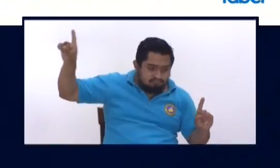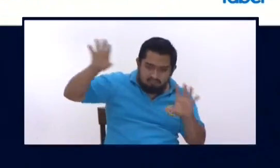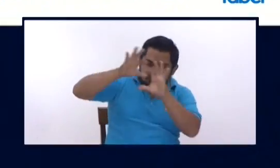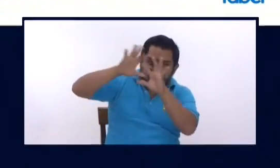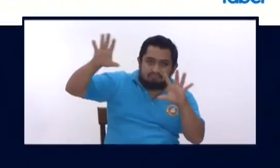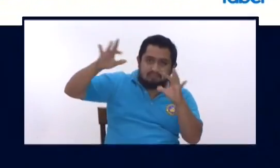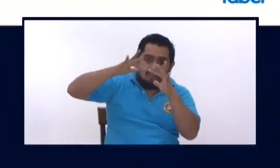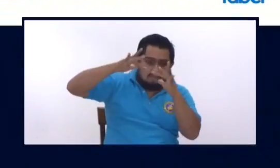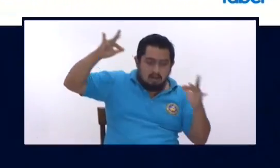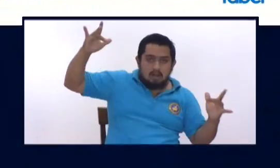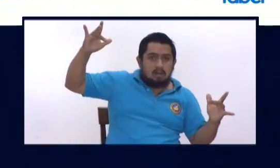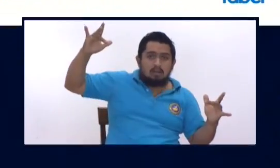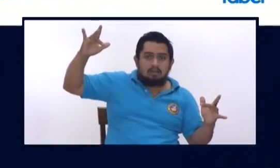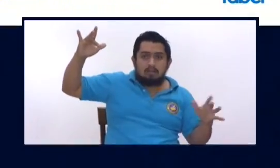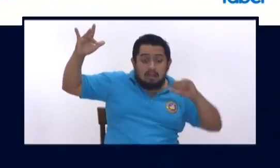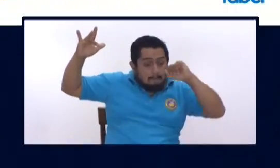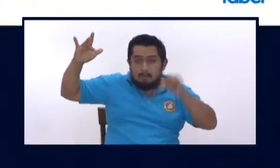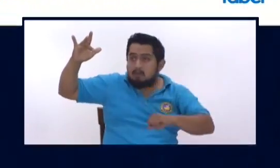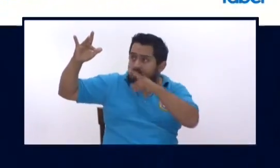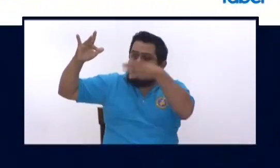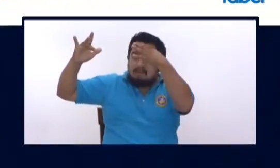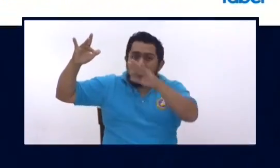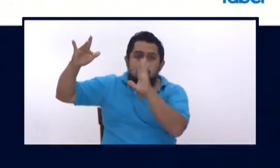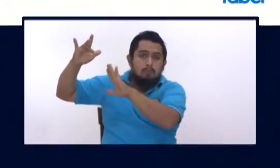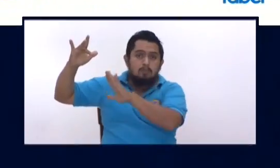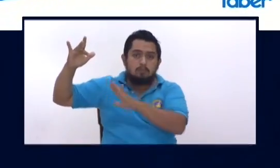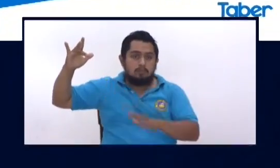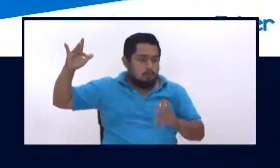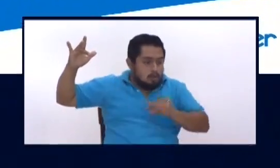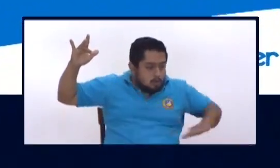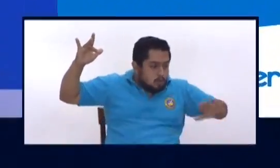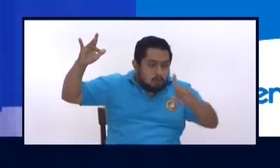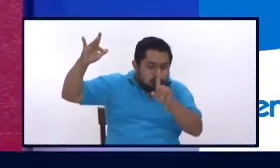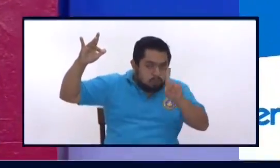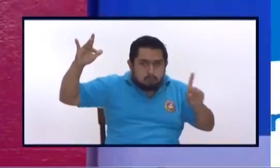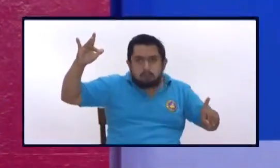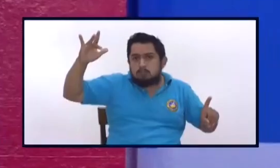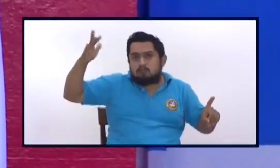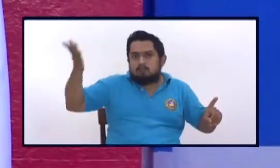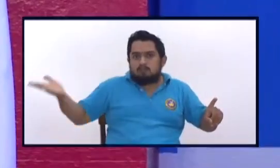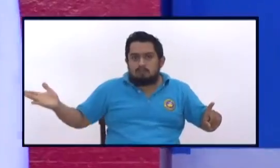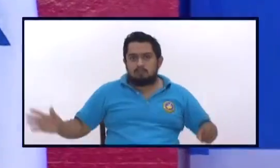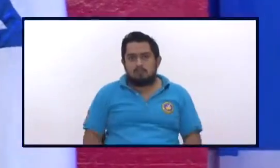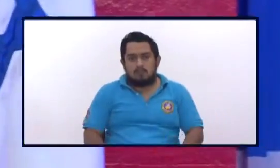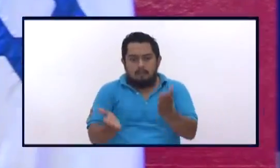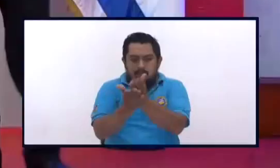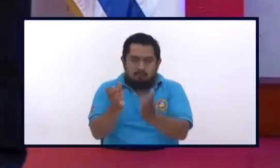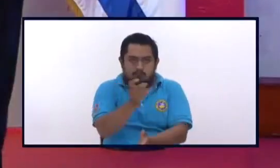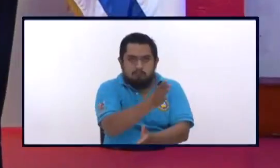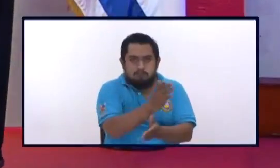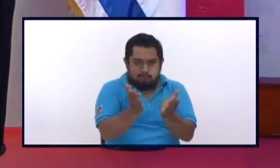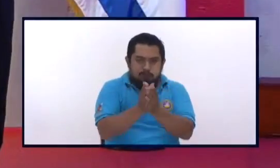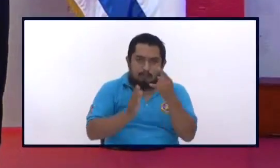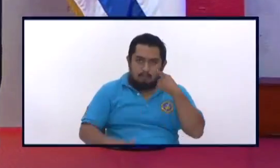acompañar y no estoy diciendo que no pueda es que él decidió que no va a ir te lo voy a probar en el antiguo testamento